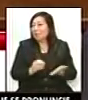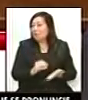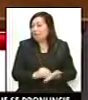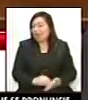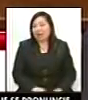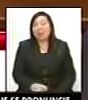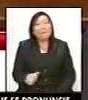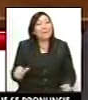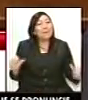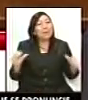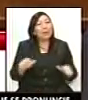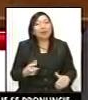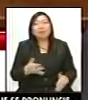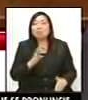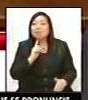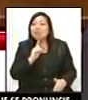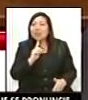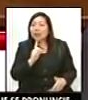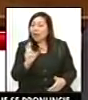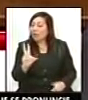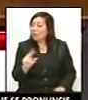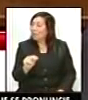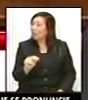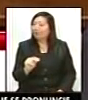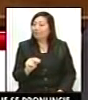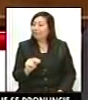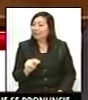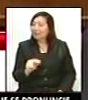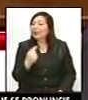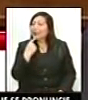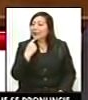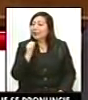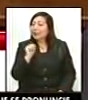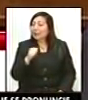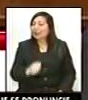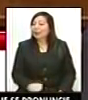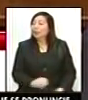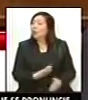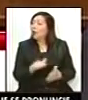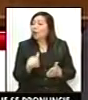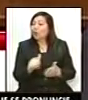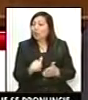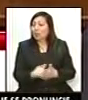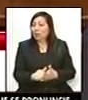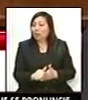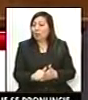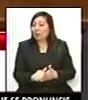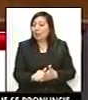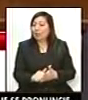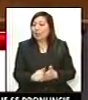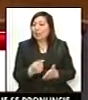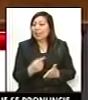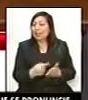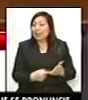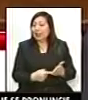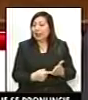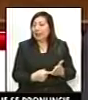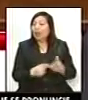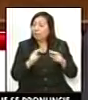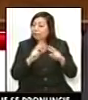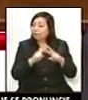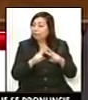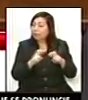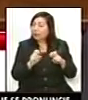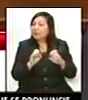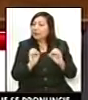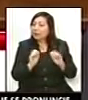aún peor, que son dolosas. No. Nosotros hemos considerado todo y a todos los que la investigación